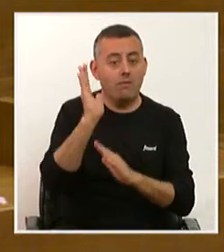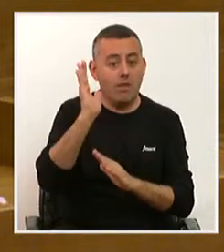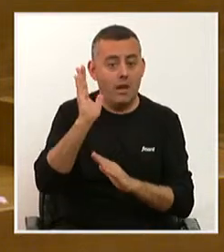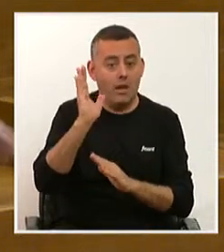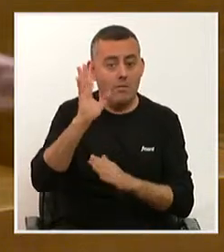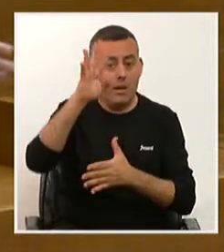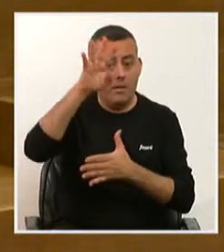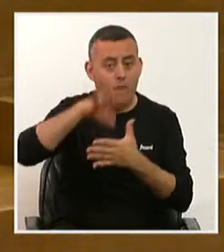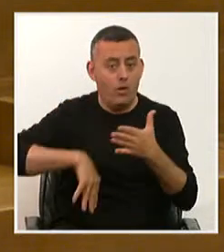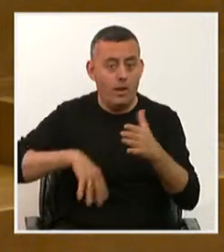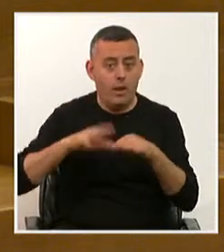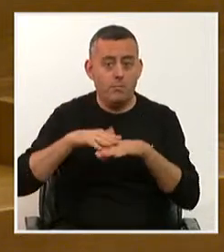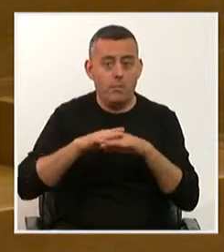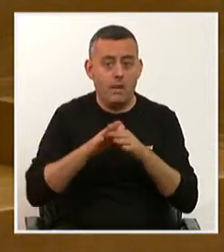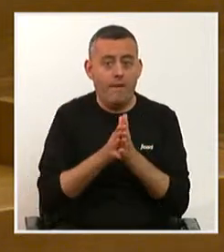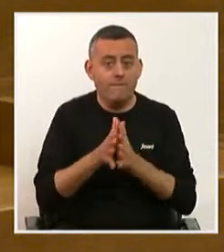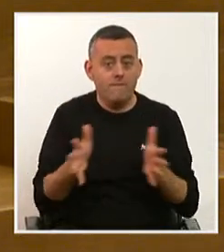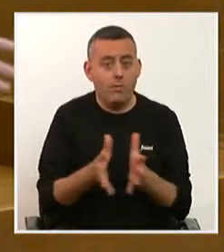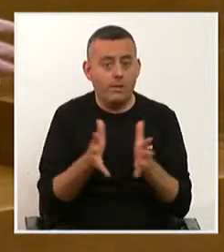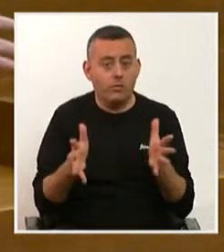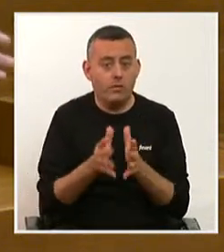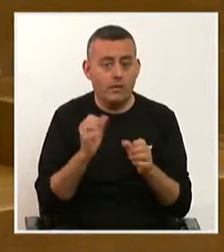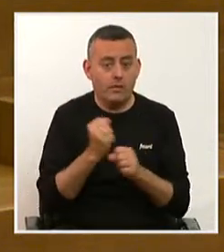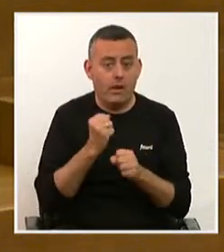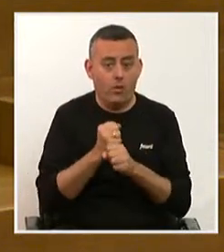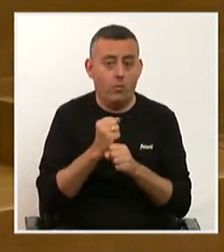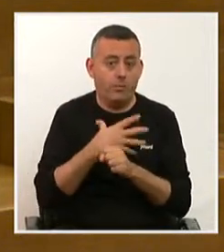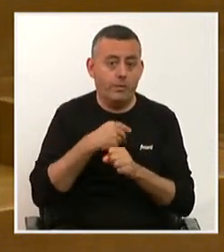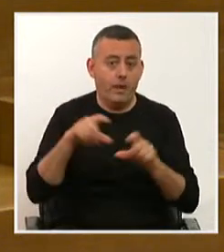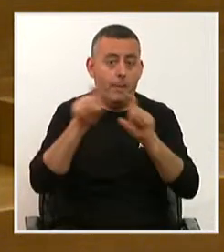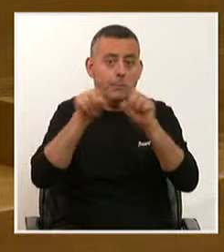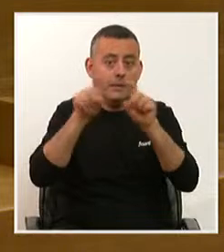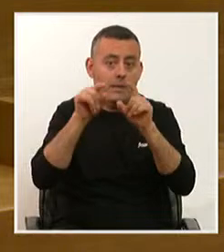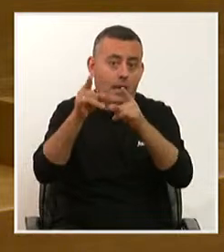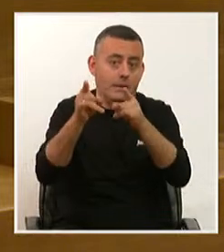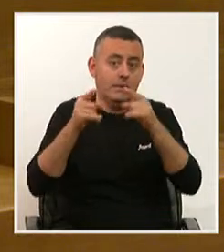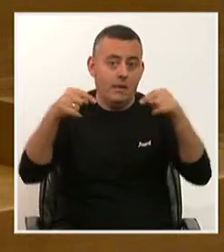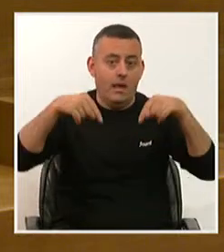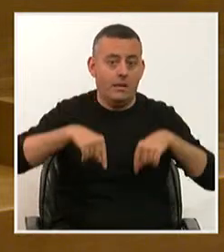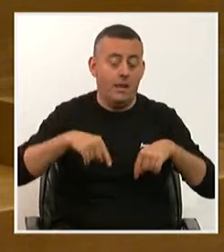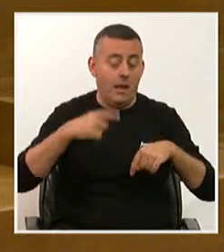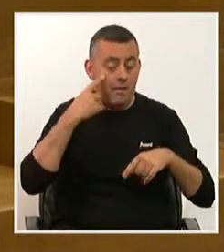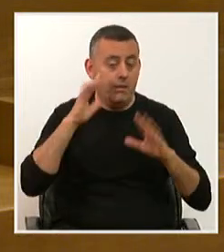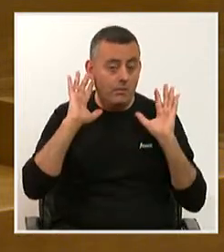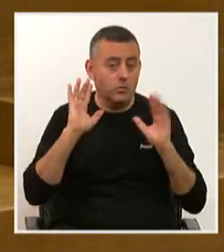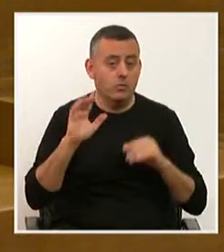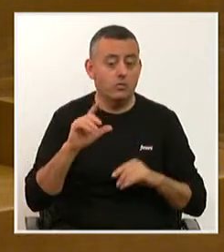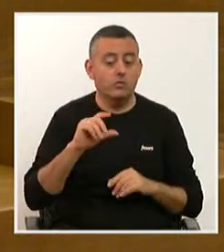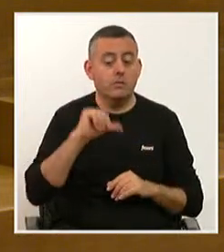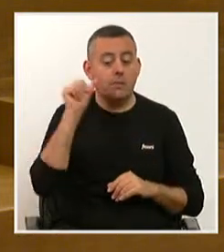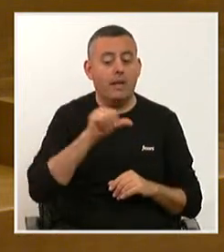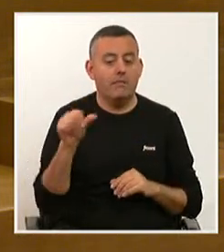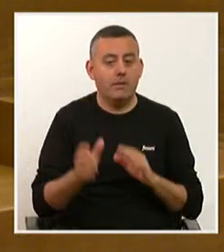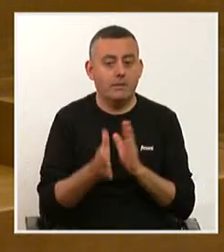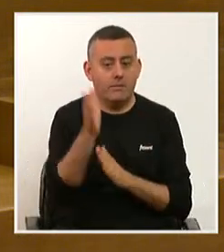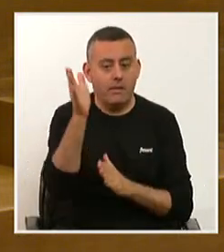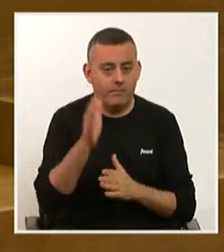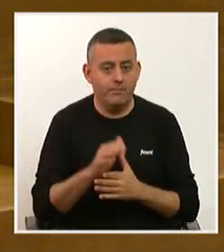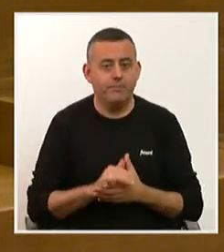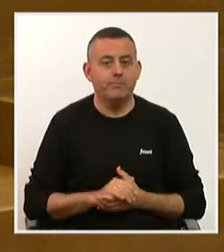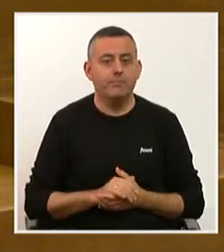quecon si va que pero visitarlos y